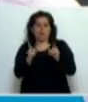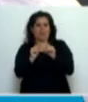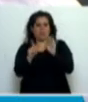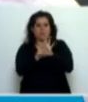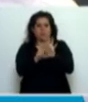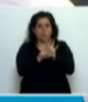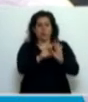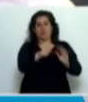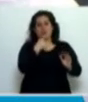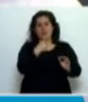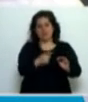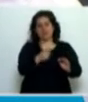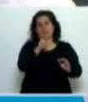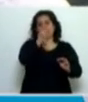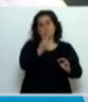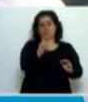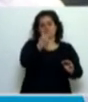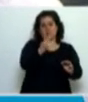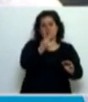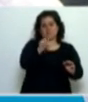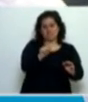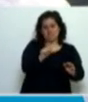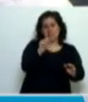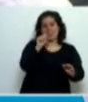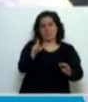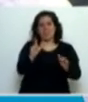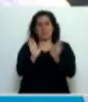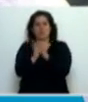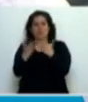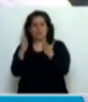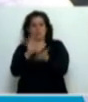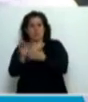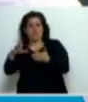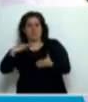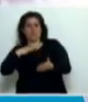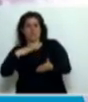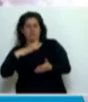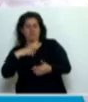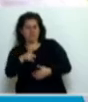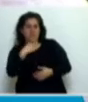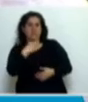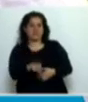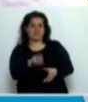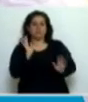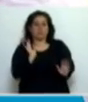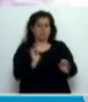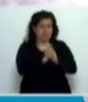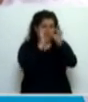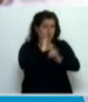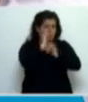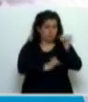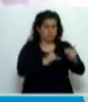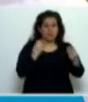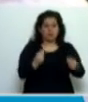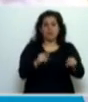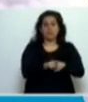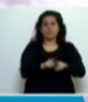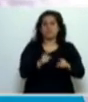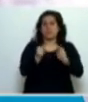236, inciso E, del nuevo Código Civil y Comercial, que ya ha entrado en vigencia, establece claramente que los